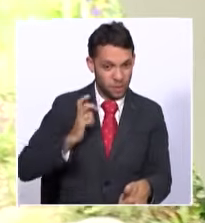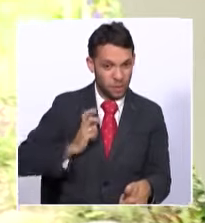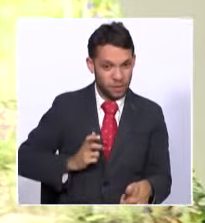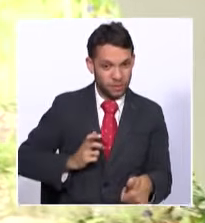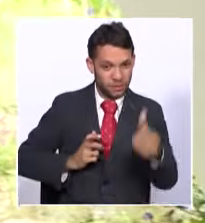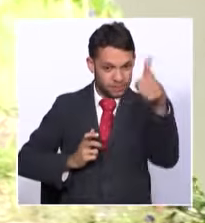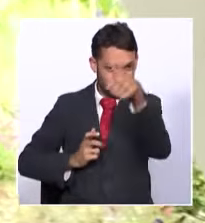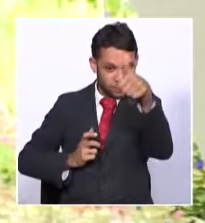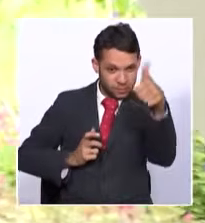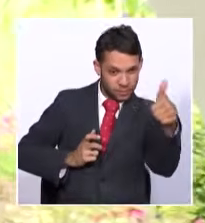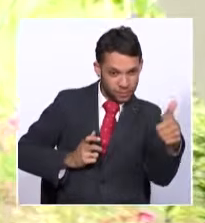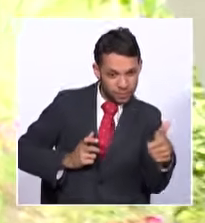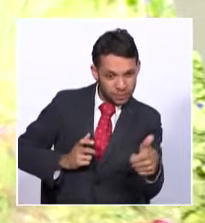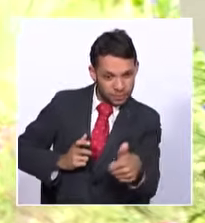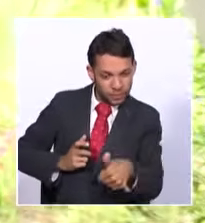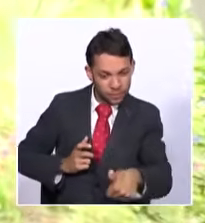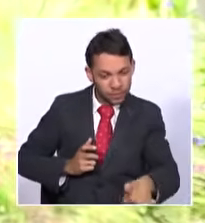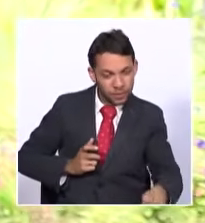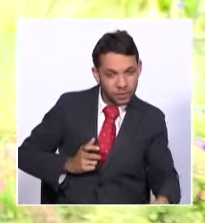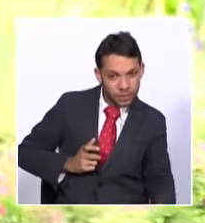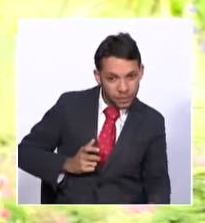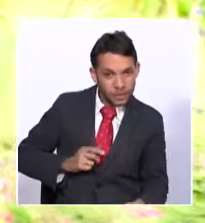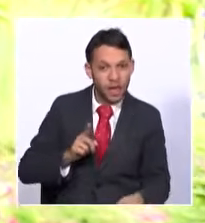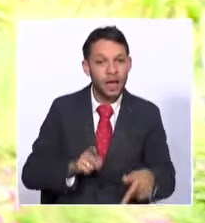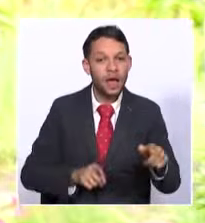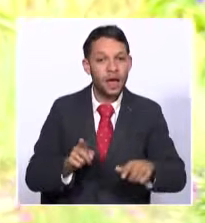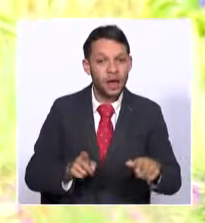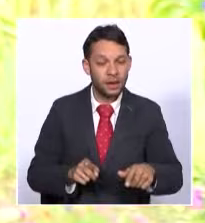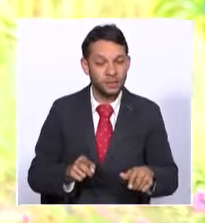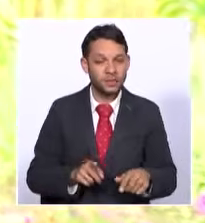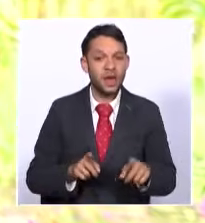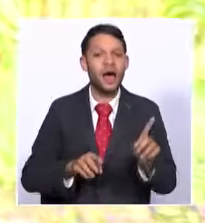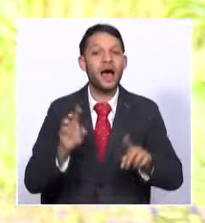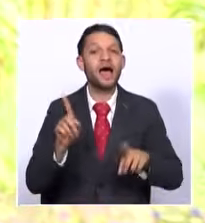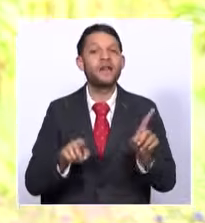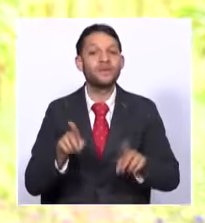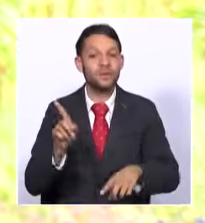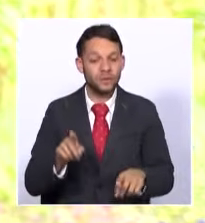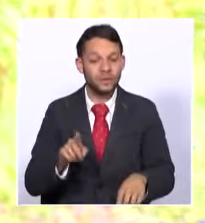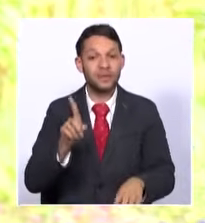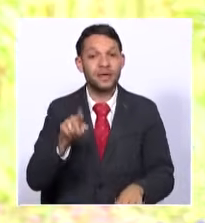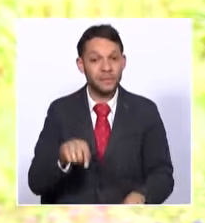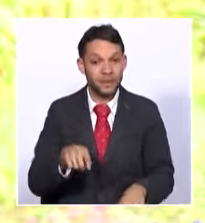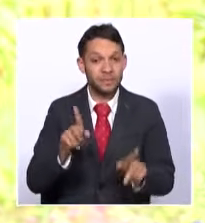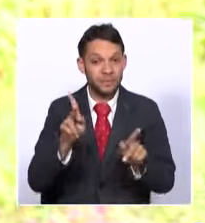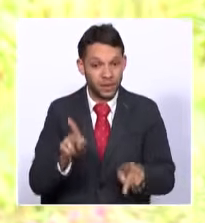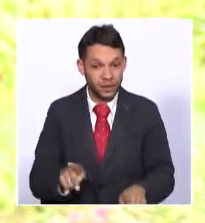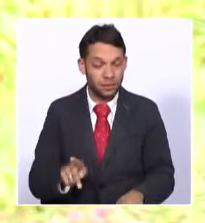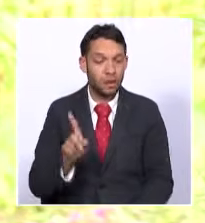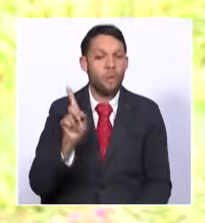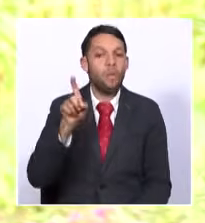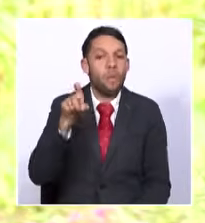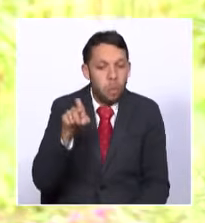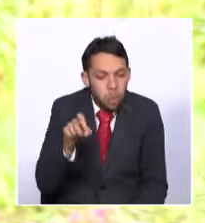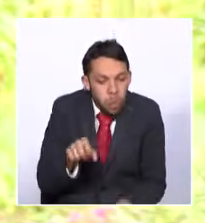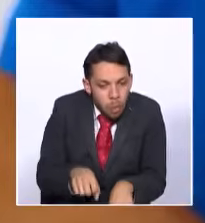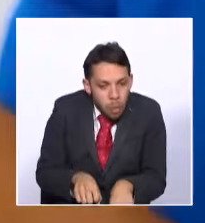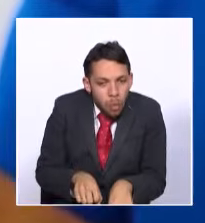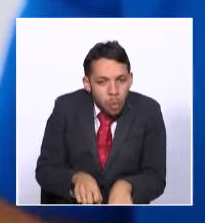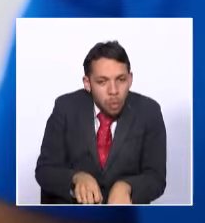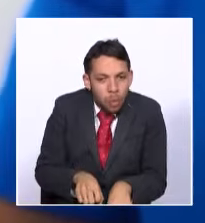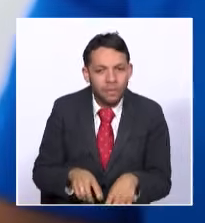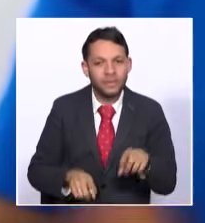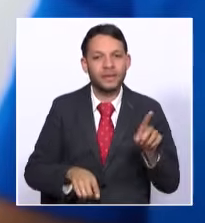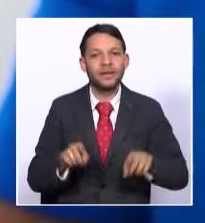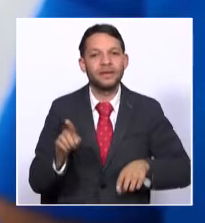adentro, después viene la curvita que en las personas le llaman jiba cuando está muy aumentada, y la última parte. Cuando alguna